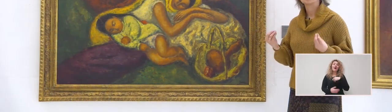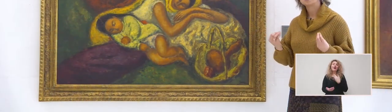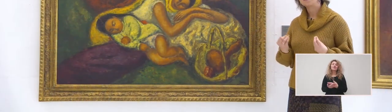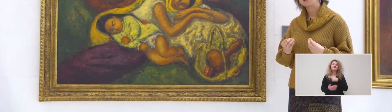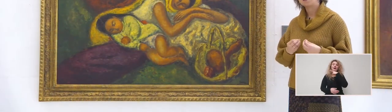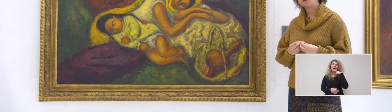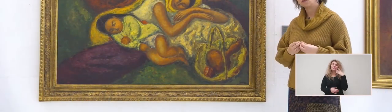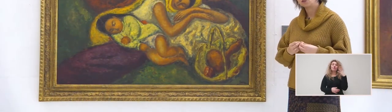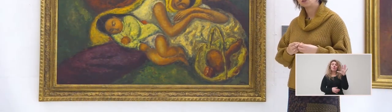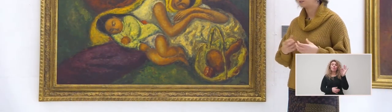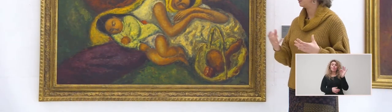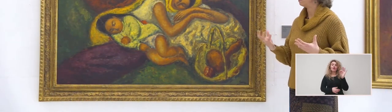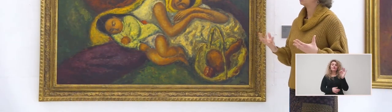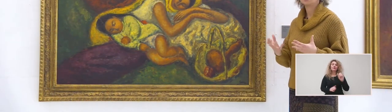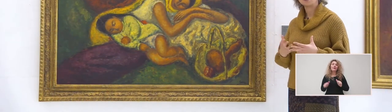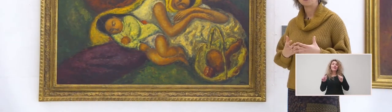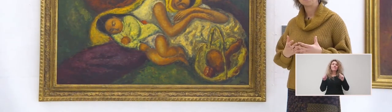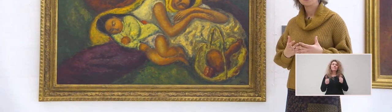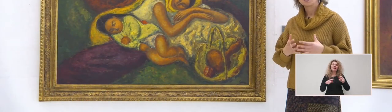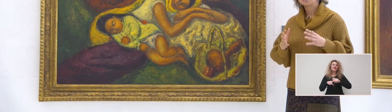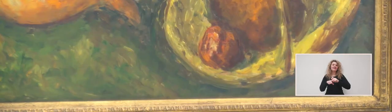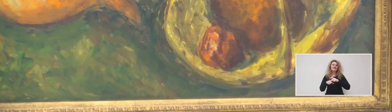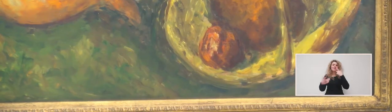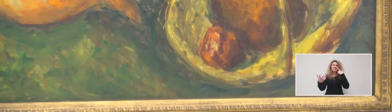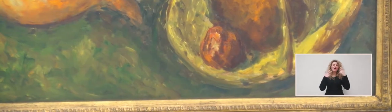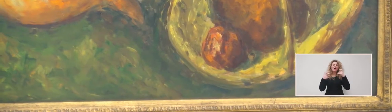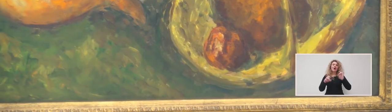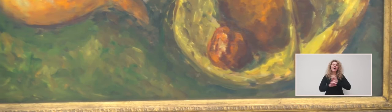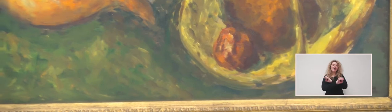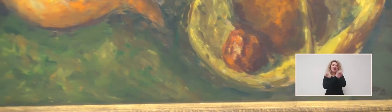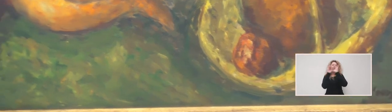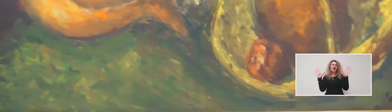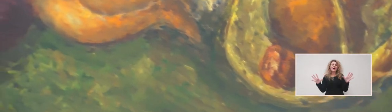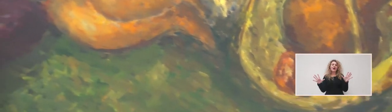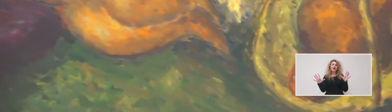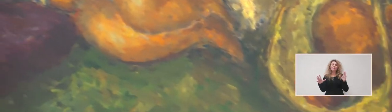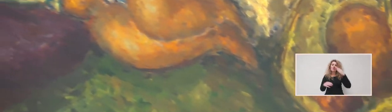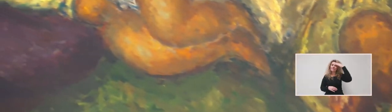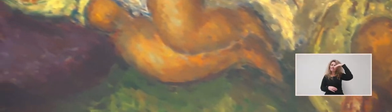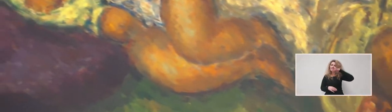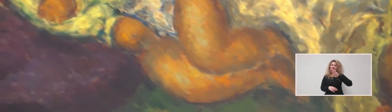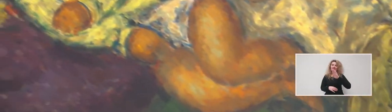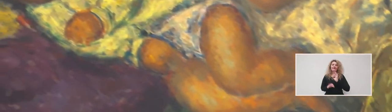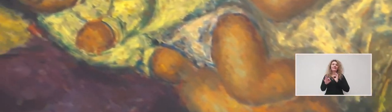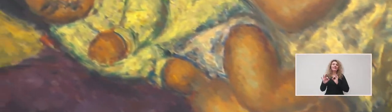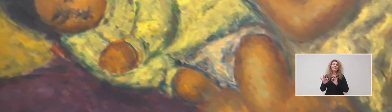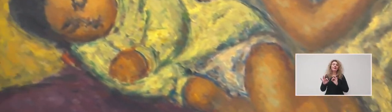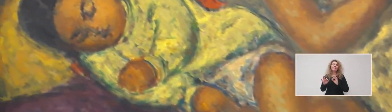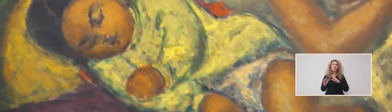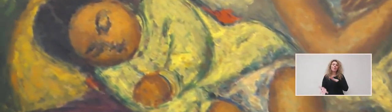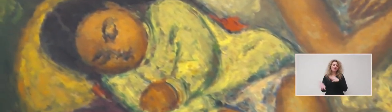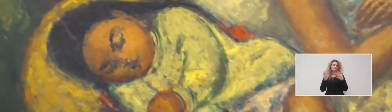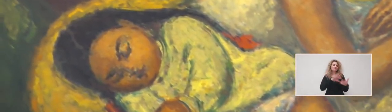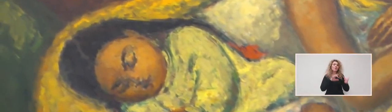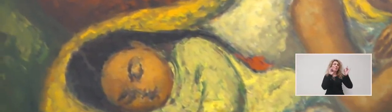arte claramente de influxo mexicano, case como un trasunto da pintura que facía de corte galeguista a